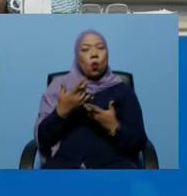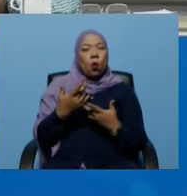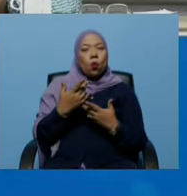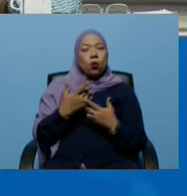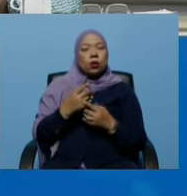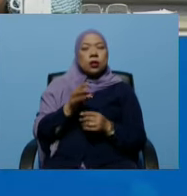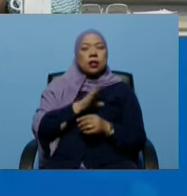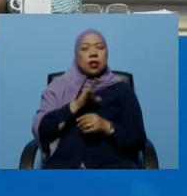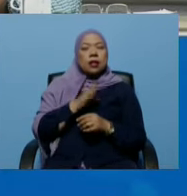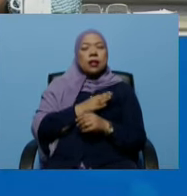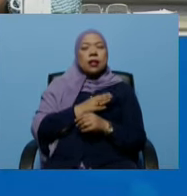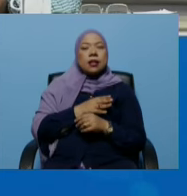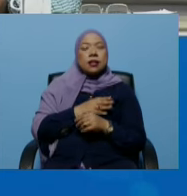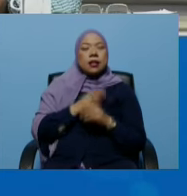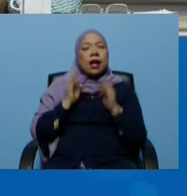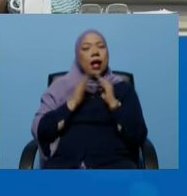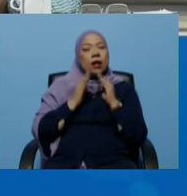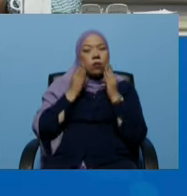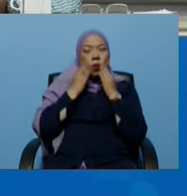la casiterita